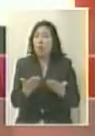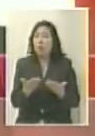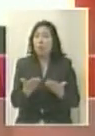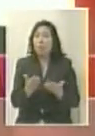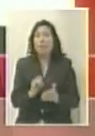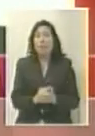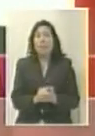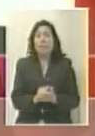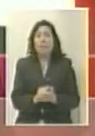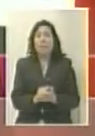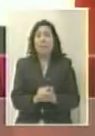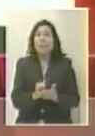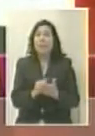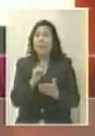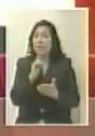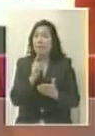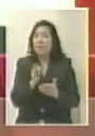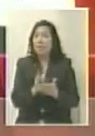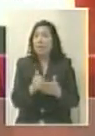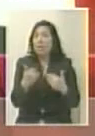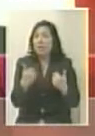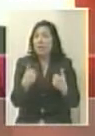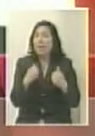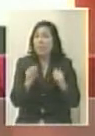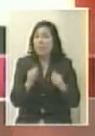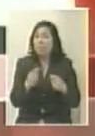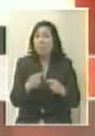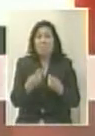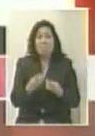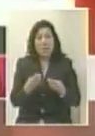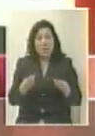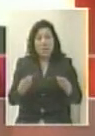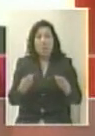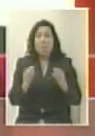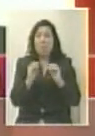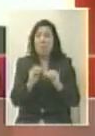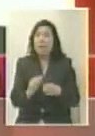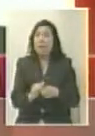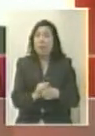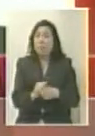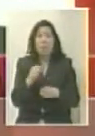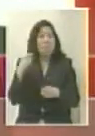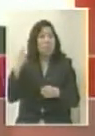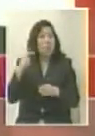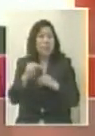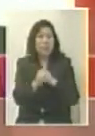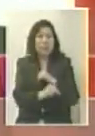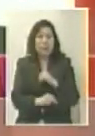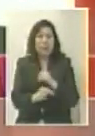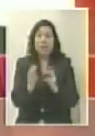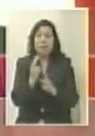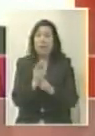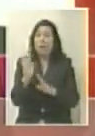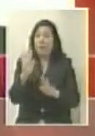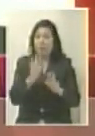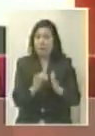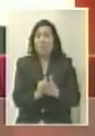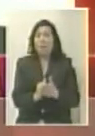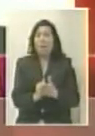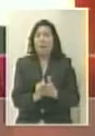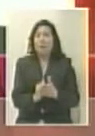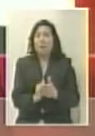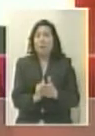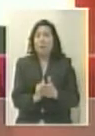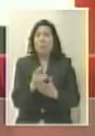e instrumentos que son aquellos que justamente permiten materializar o poner en práctica la Política Nacional del Ambiente. Nos